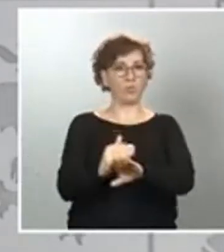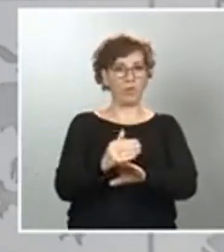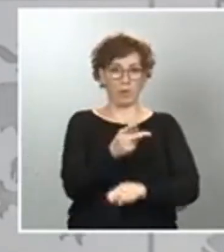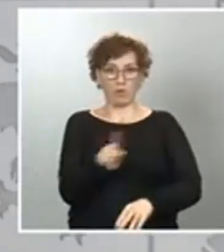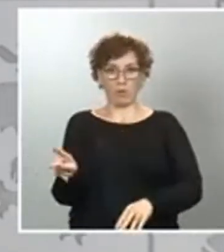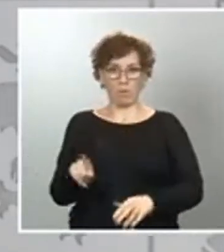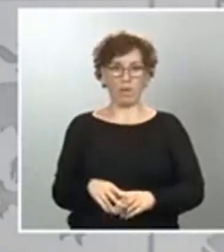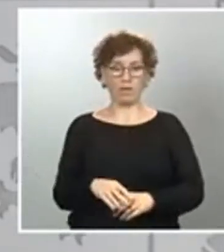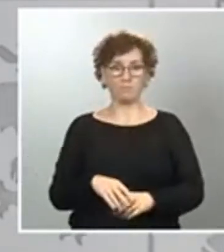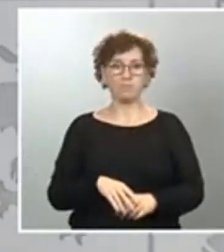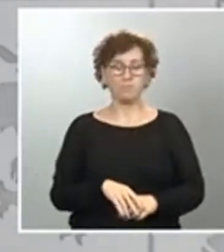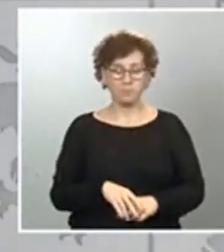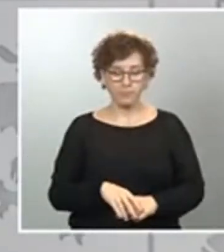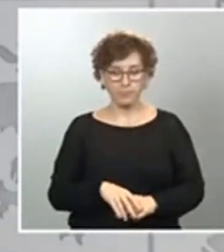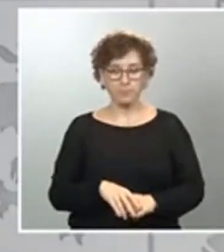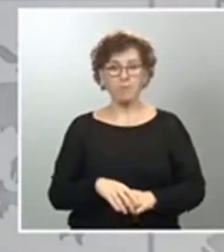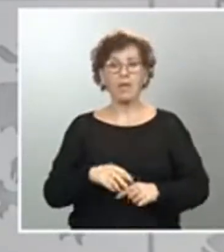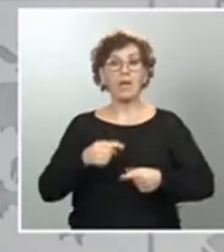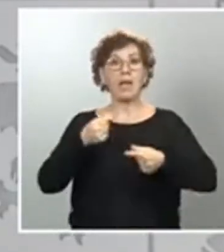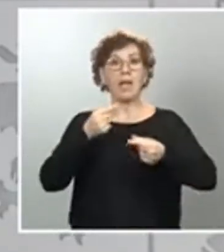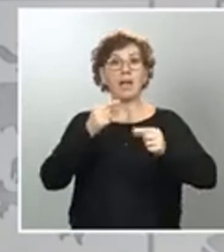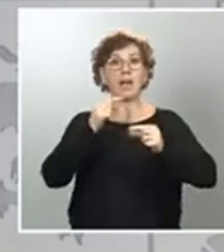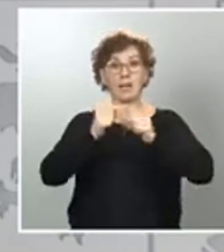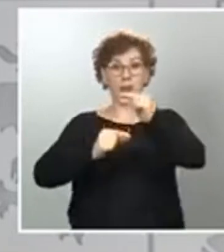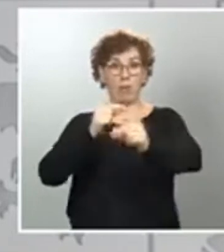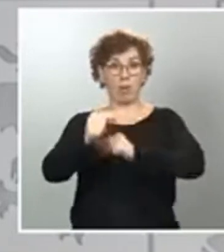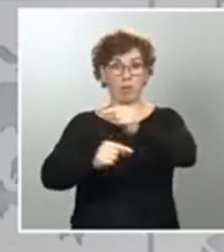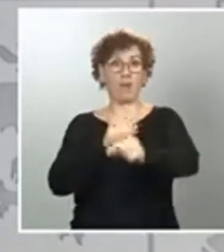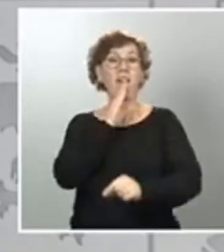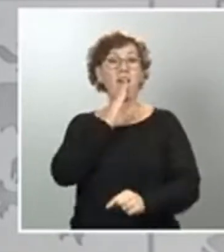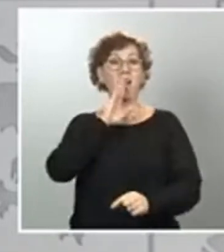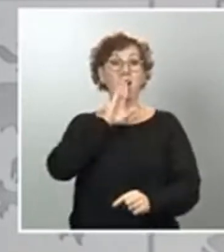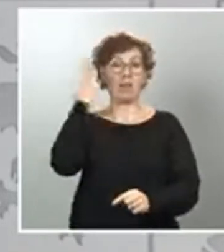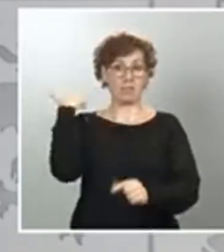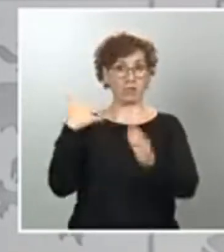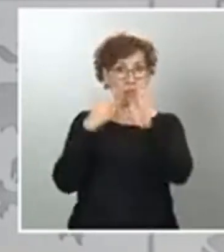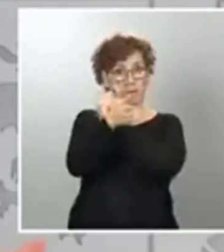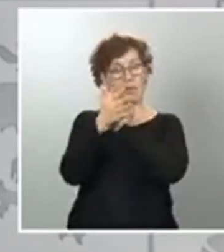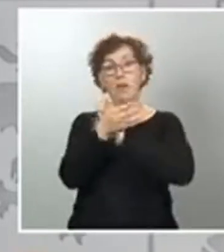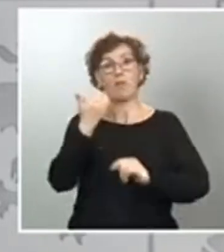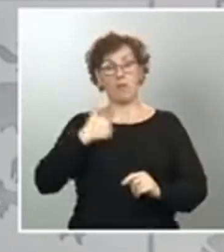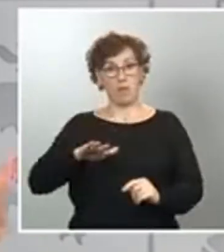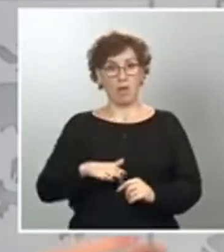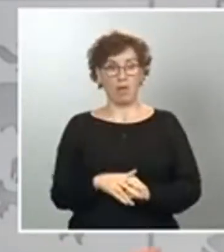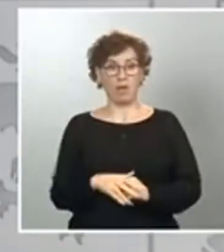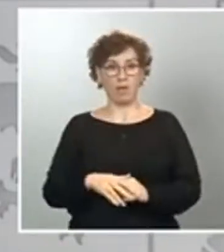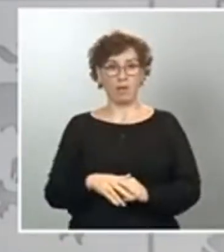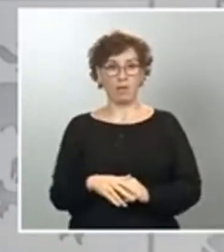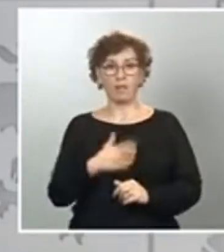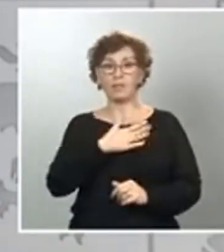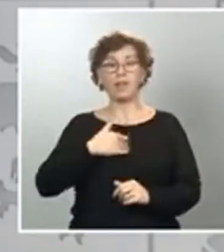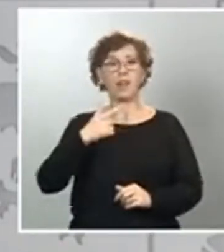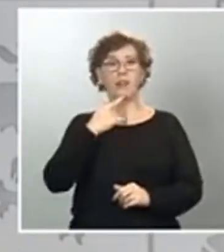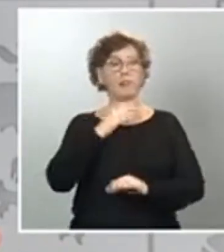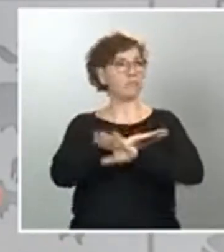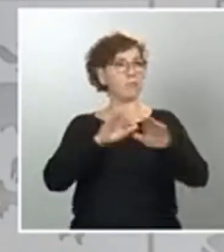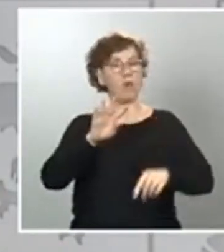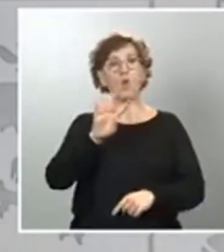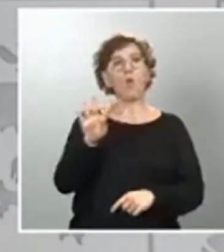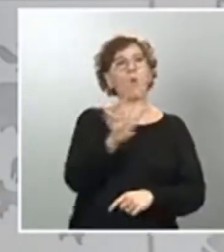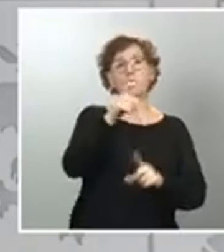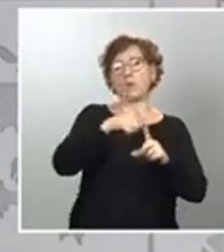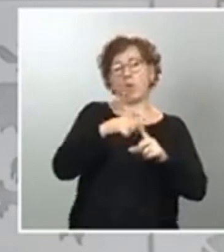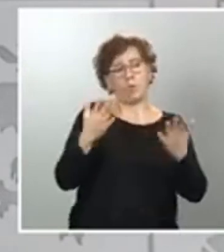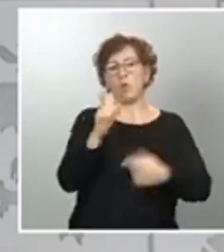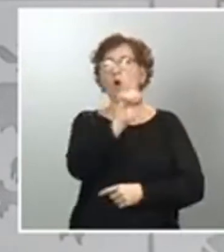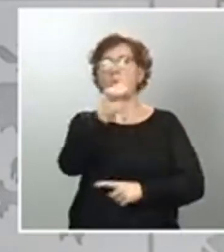Gradualidad. La gradualidad es lo que le he dicho antes. Es que no vamos a salir a partir del 4 de mayo o al 11 de mayo a hacer lo que